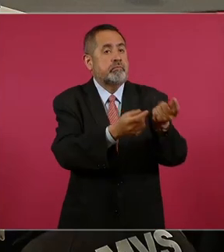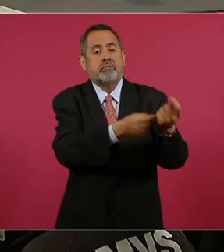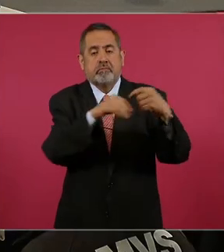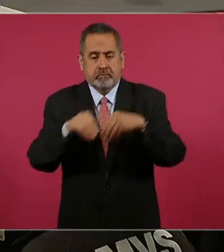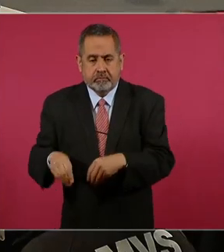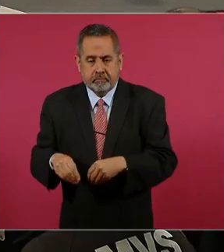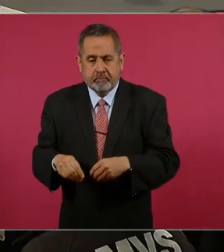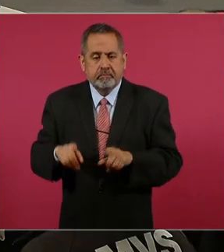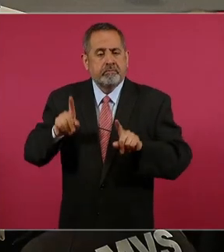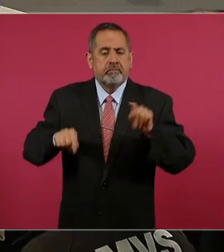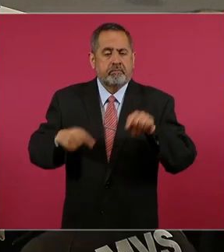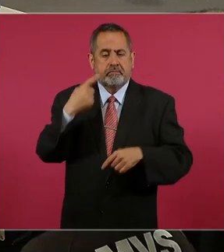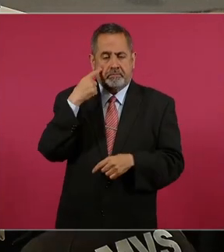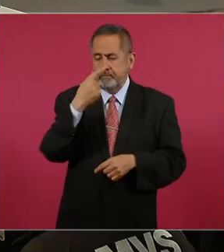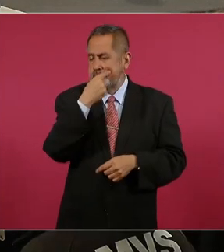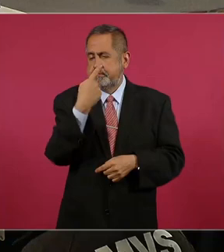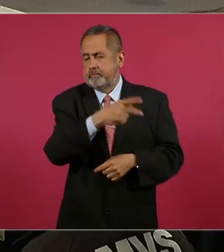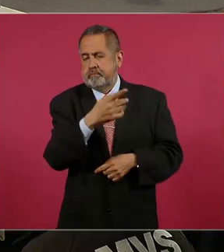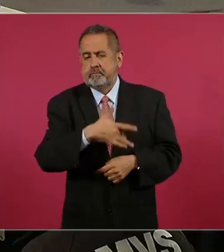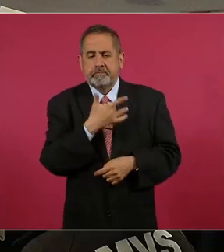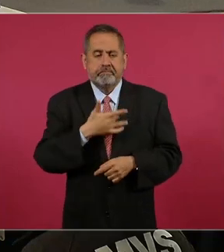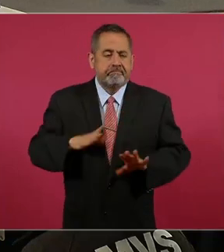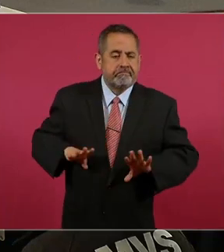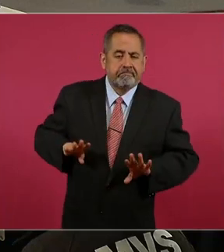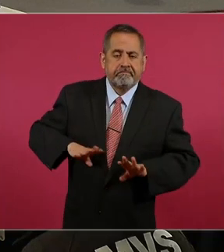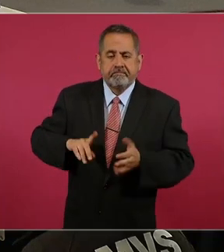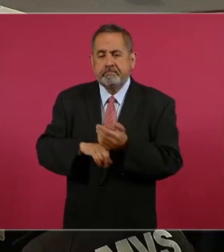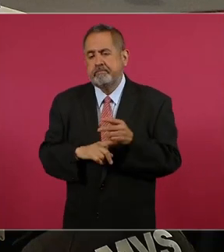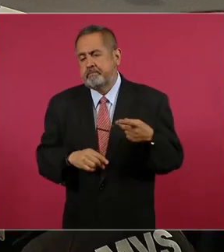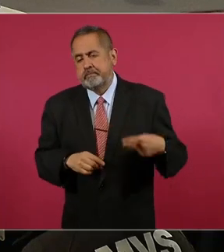su concepción e intereses.